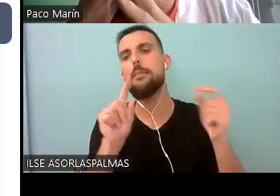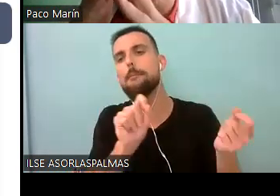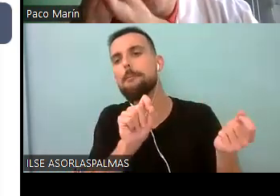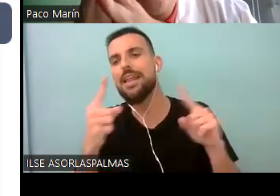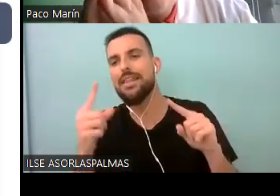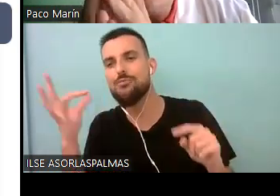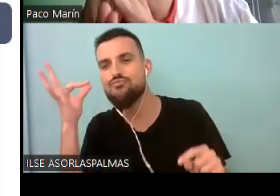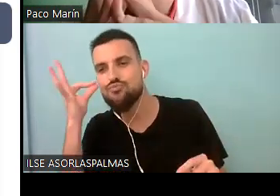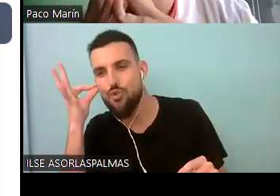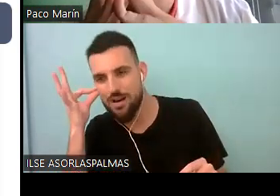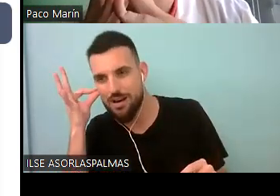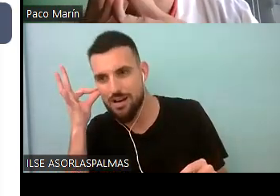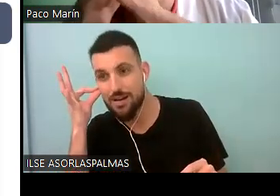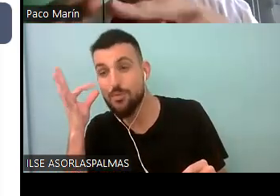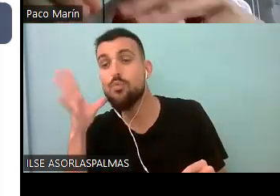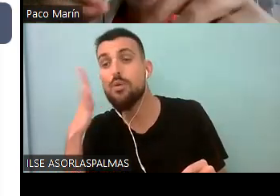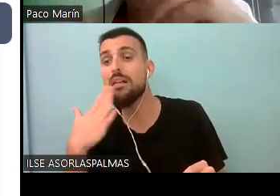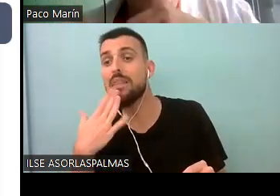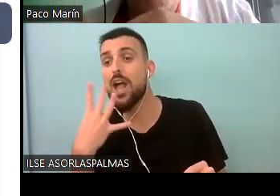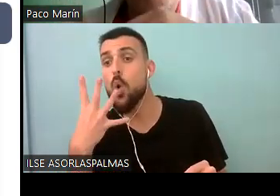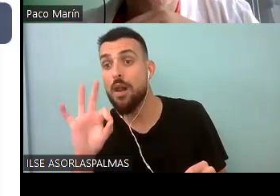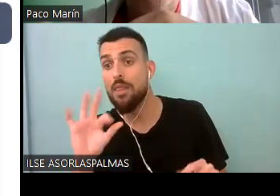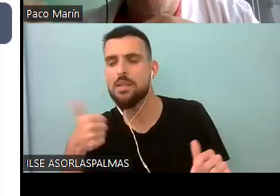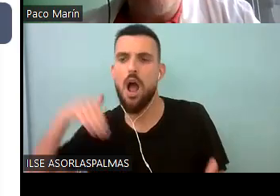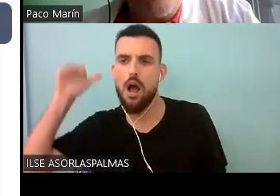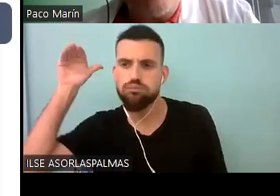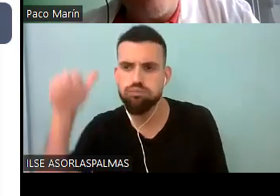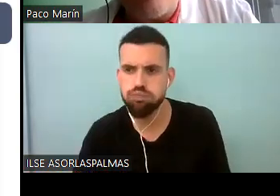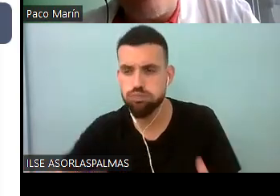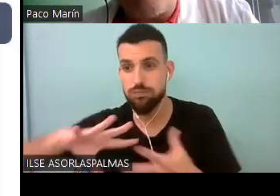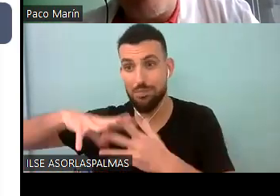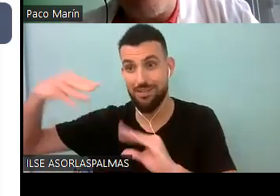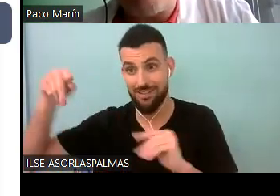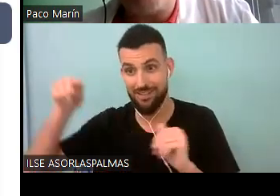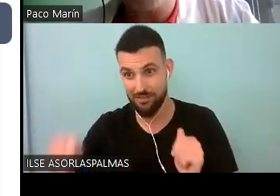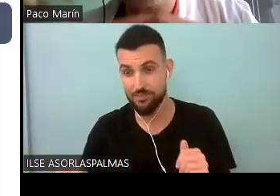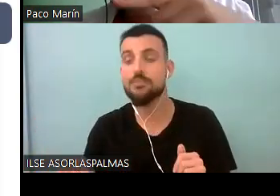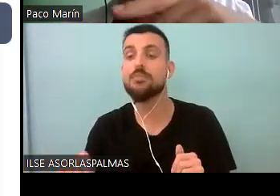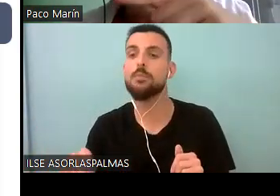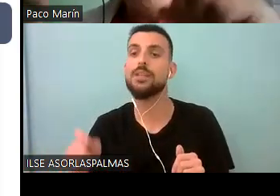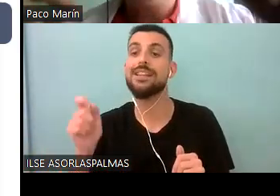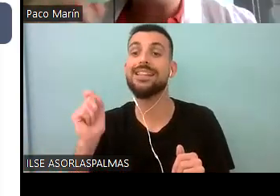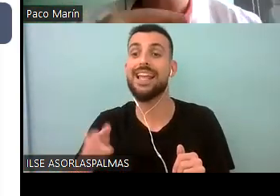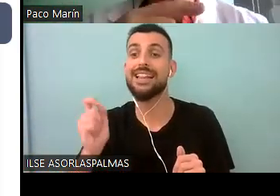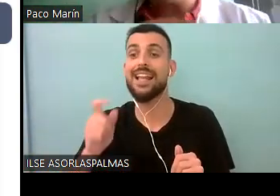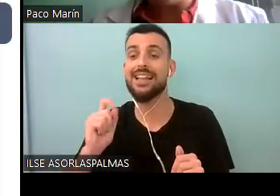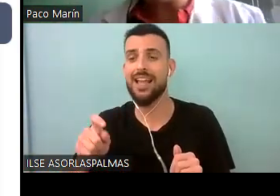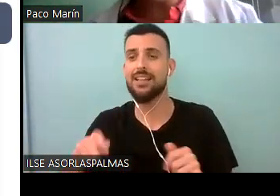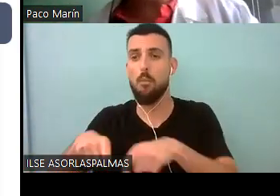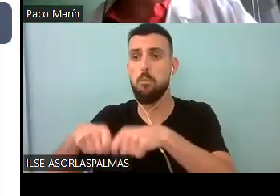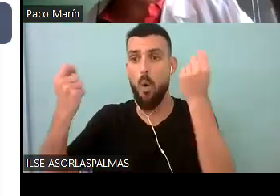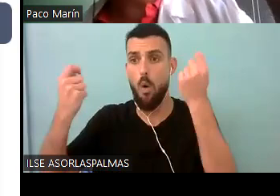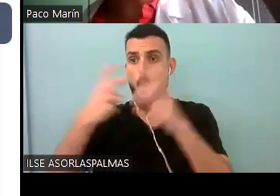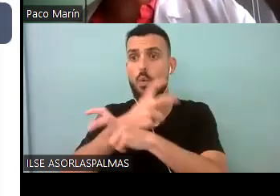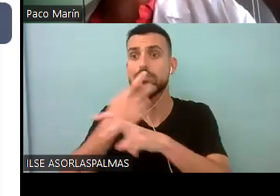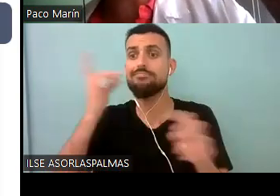mujeres. Sí que es verdad que la susceptibilidad que tienen las mujeres mayores a padecer una fractura es mayor porque ya vienen de un nivel más